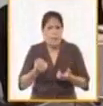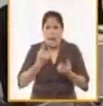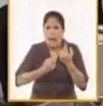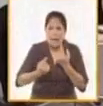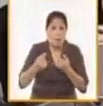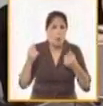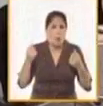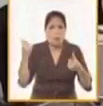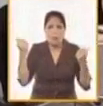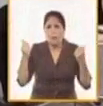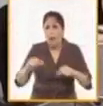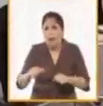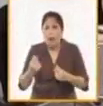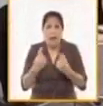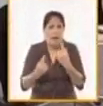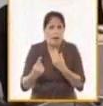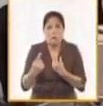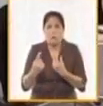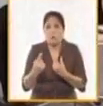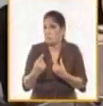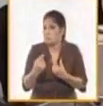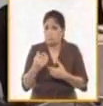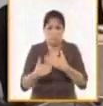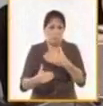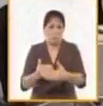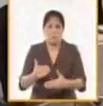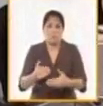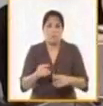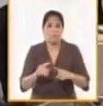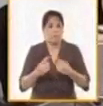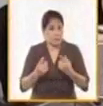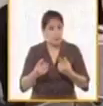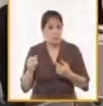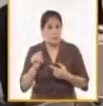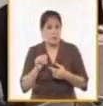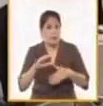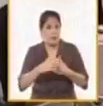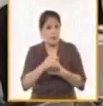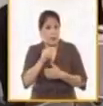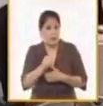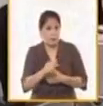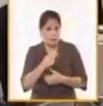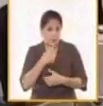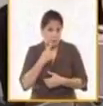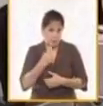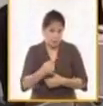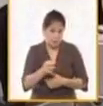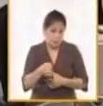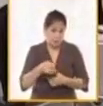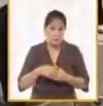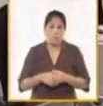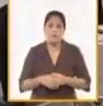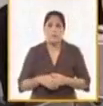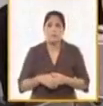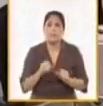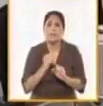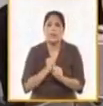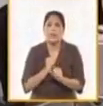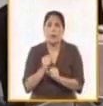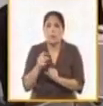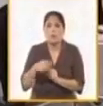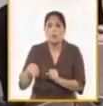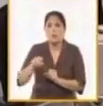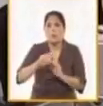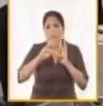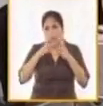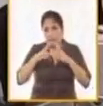hable positivamente del proceso. Sin embargo, embajador, y sobre eso también quiero que nos hable, el trabajo de ustedes en las redes,